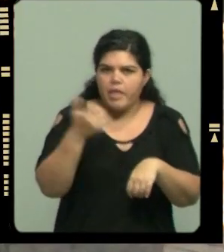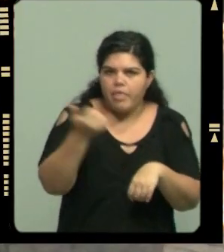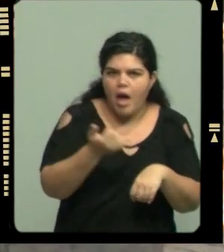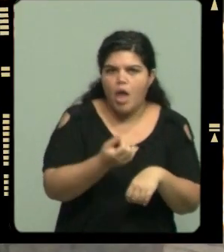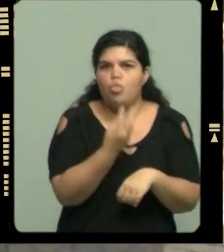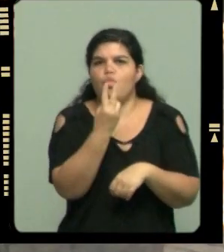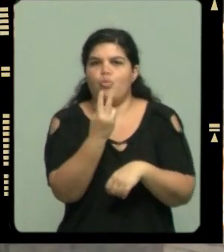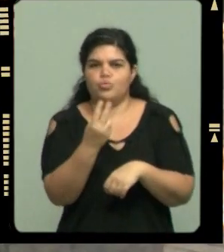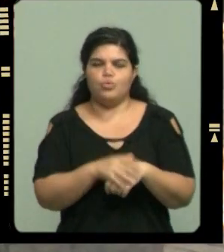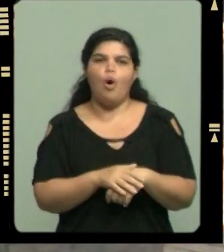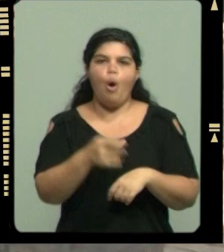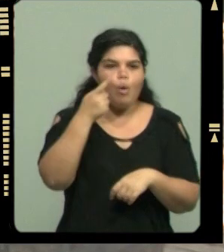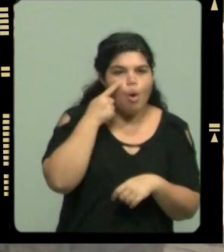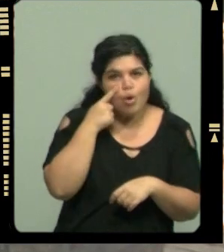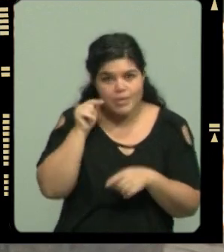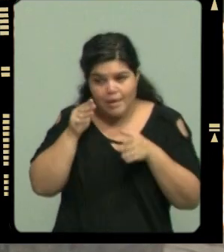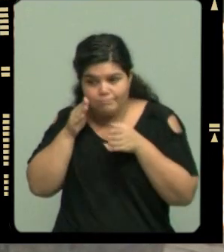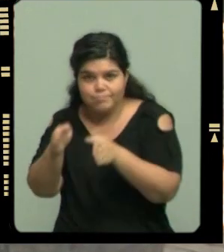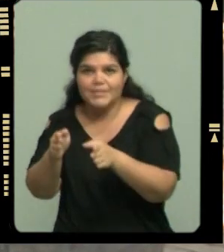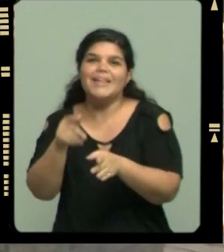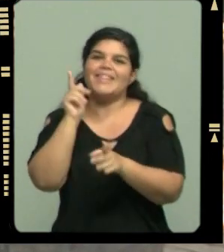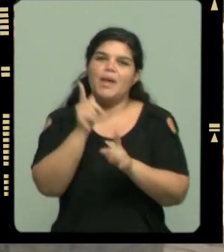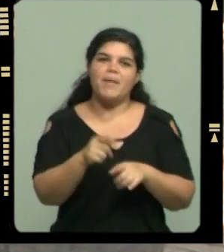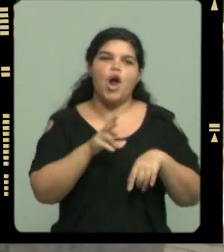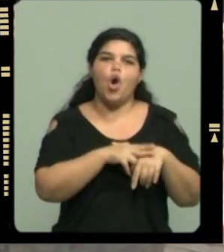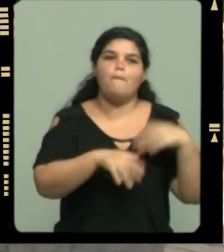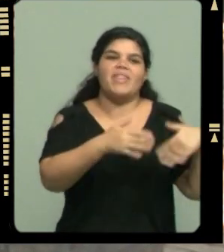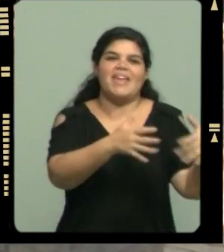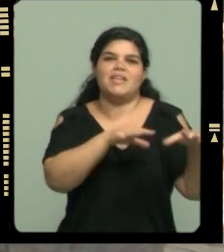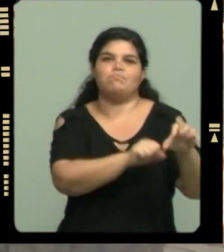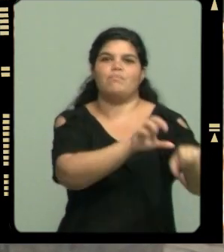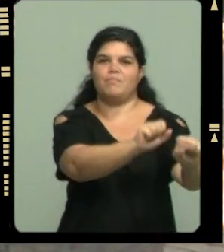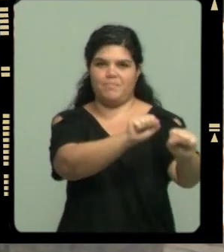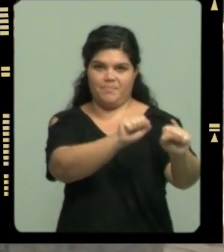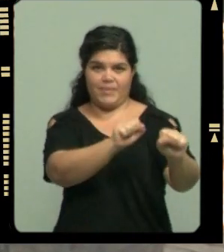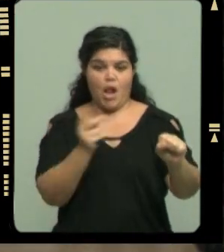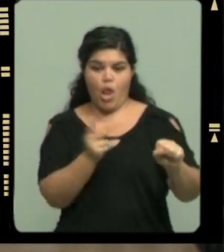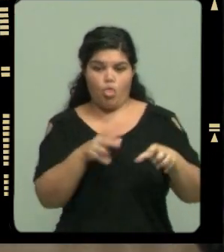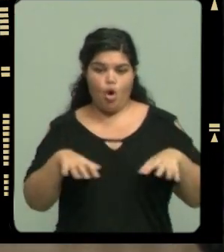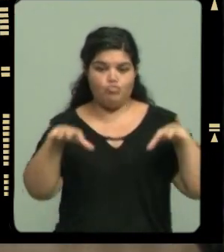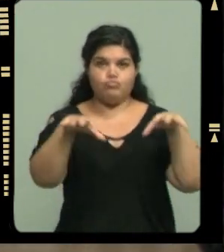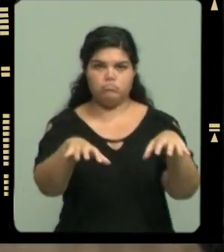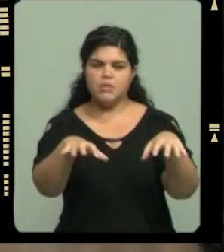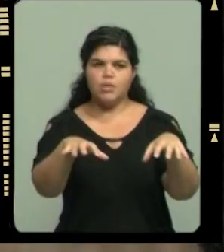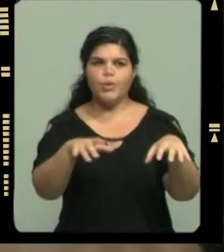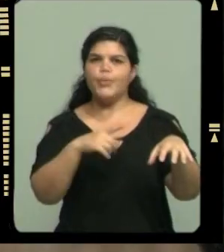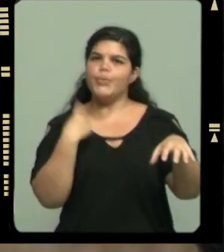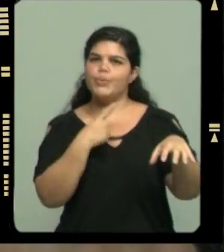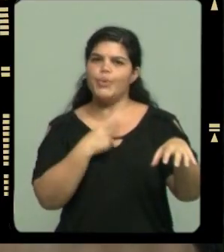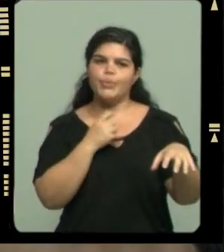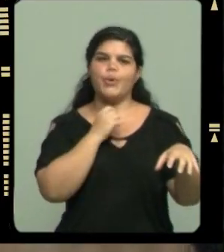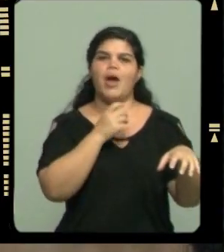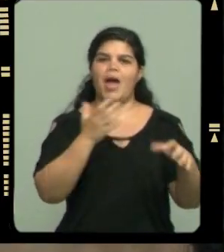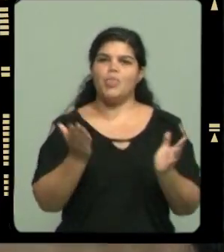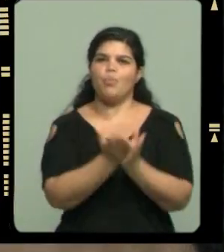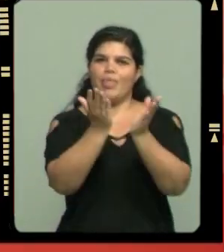sobre todo cada vez más demandadas en el mercado laboral, que están mucho más relacionados con la nueva economía que con la vieja economía. Claro. Entonces, en ese contexto, dimos una charla